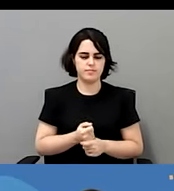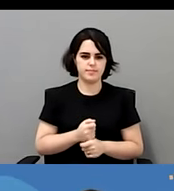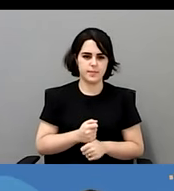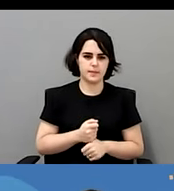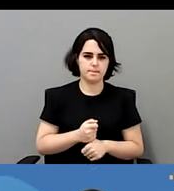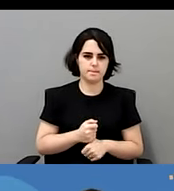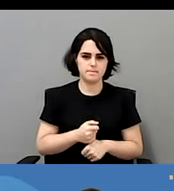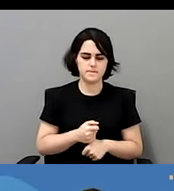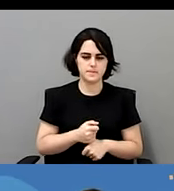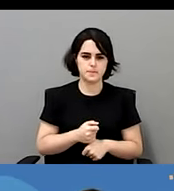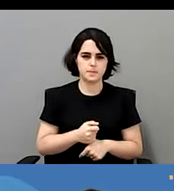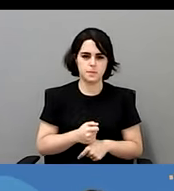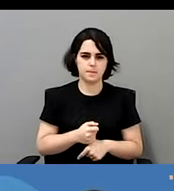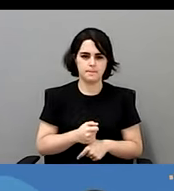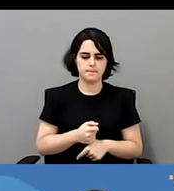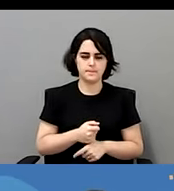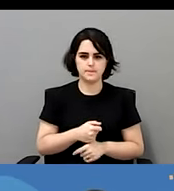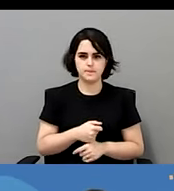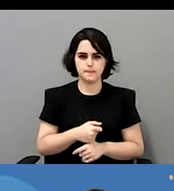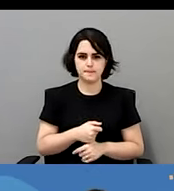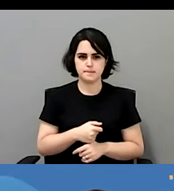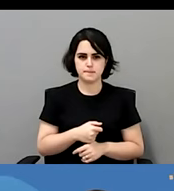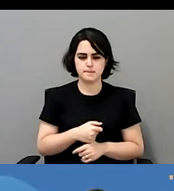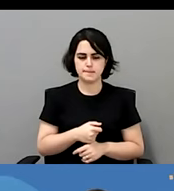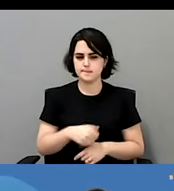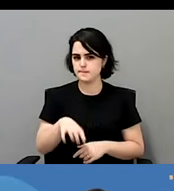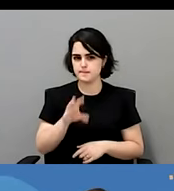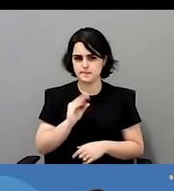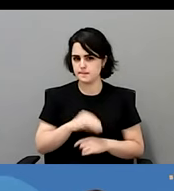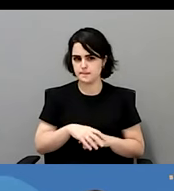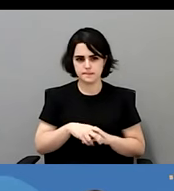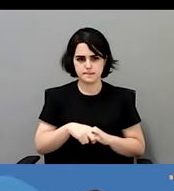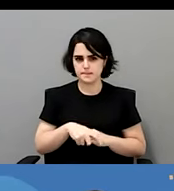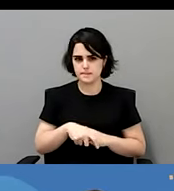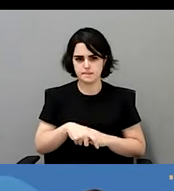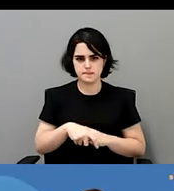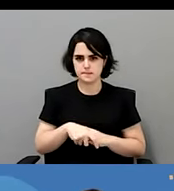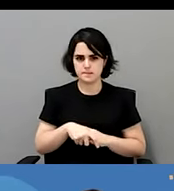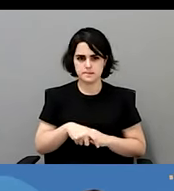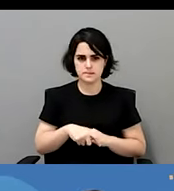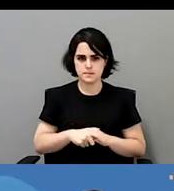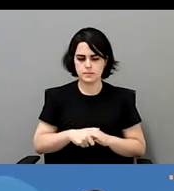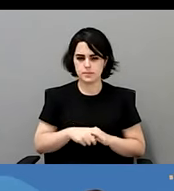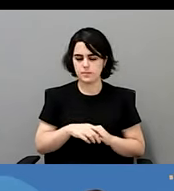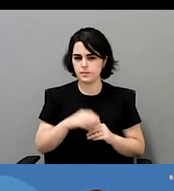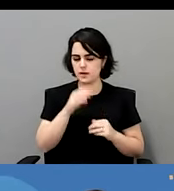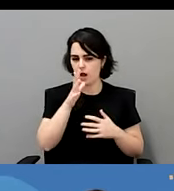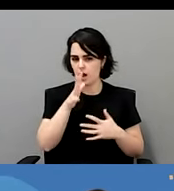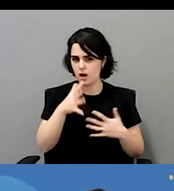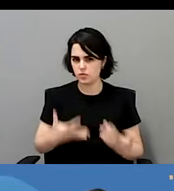que personas con estas necesidades actualmente